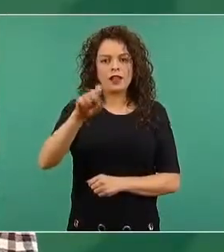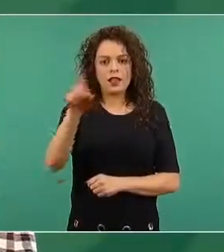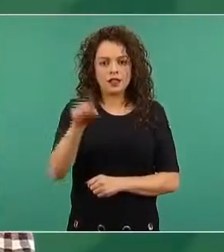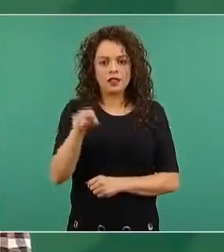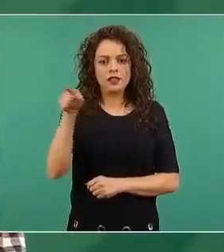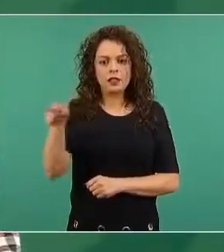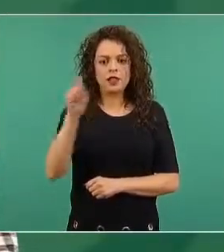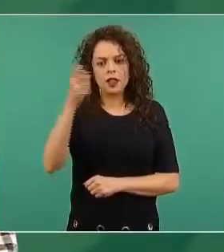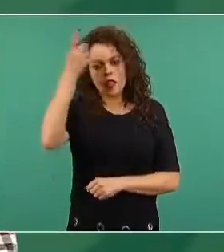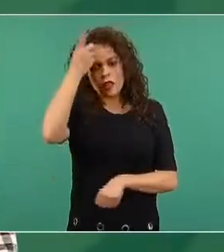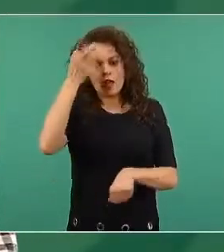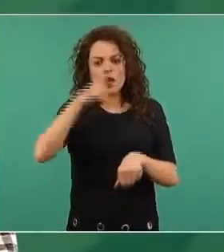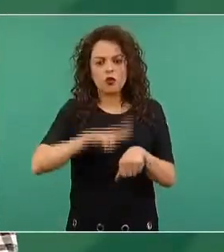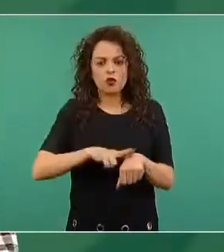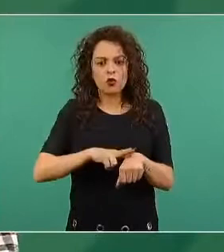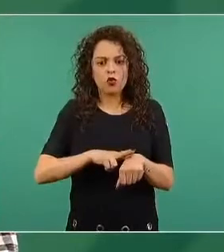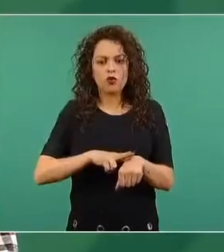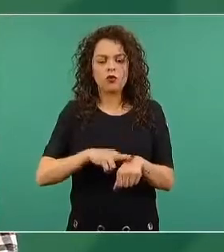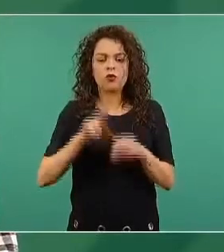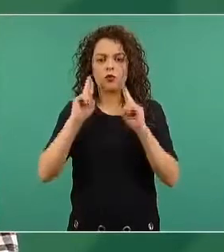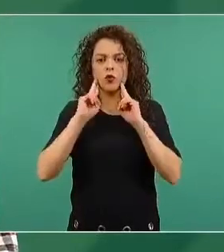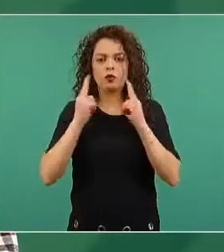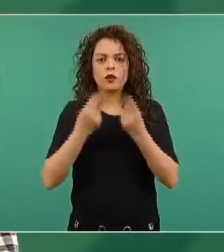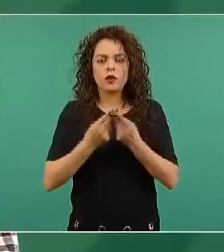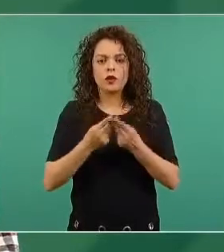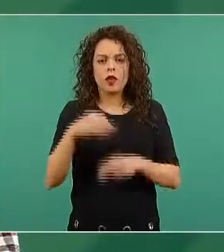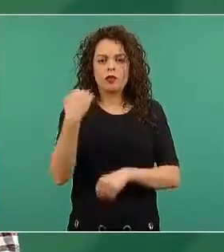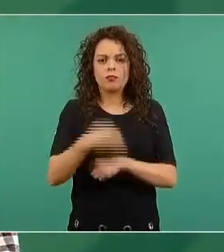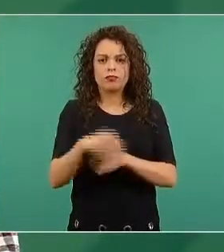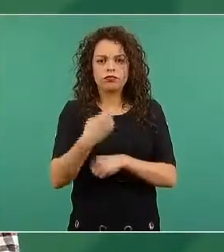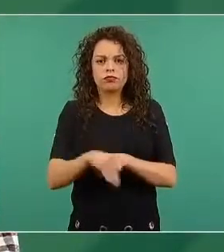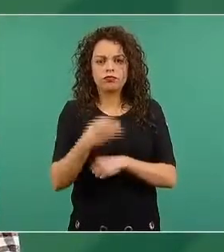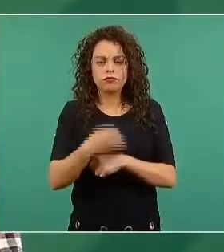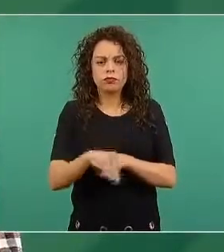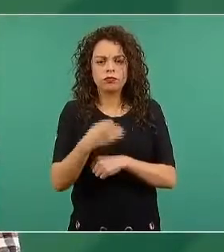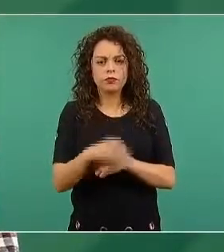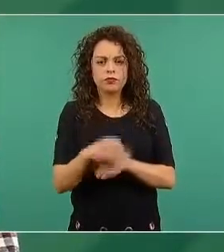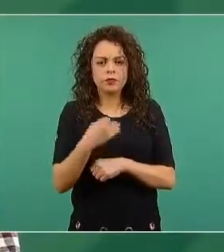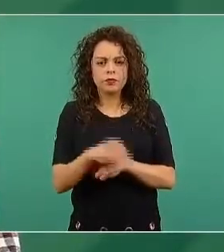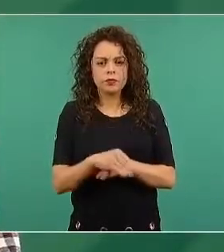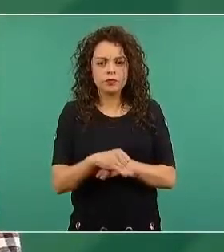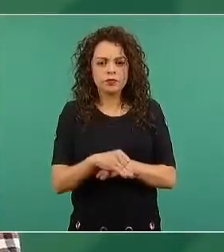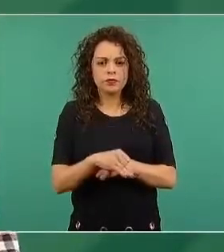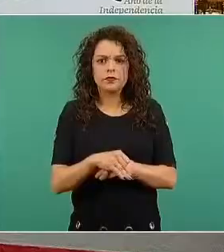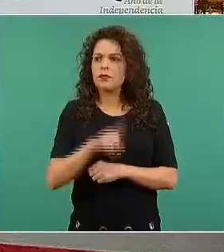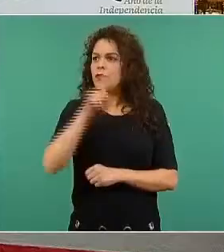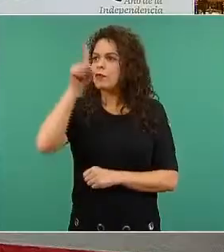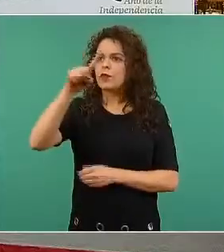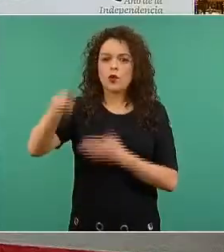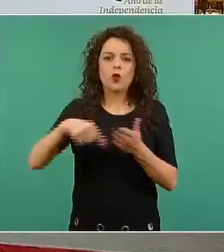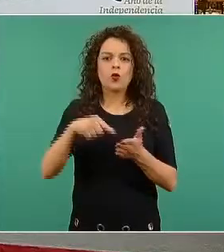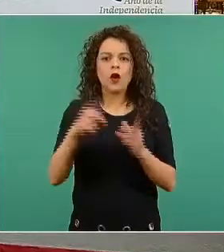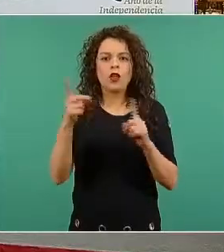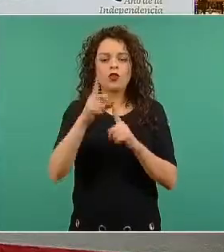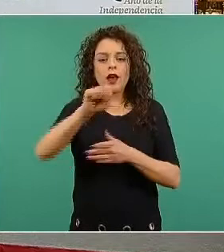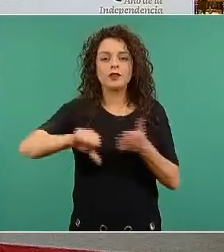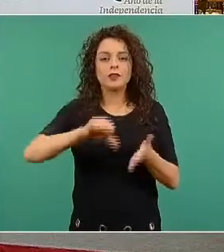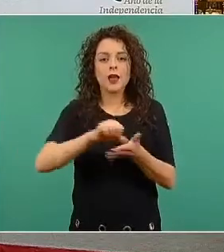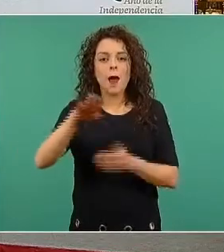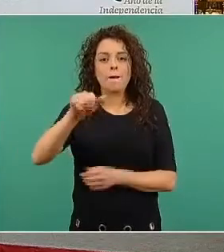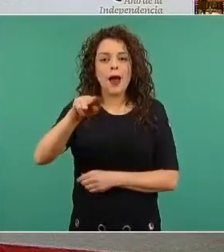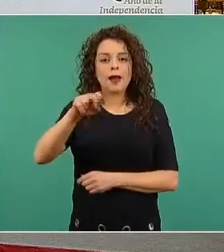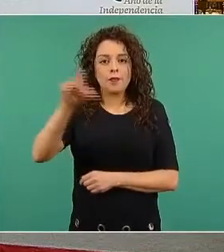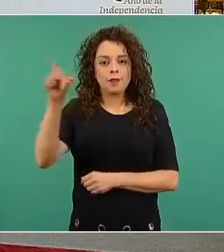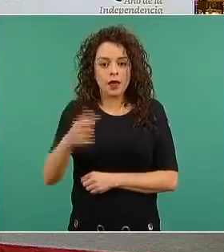el director de la unidad temporal en el Centro Banamex, y también el doctor David